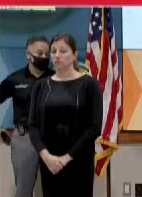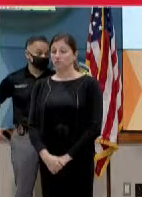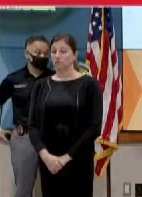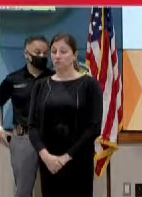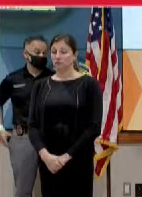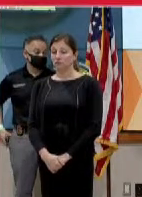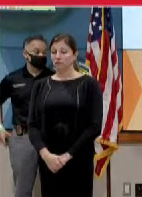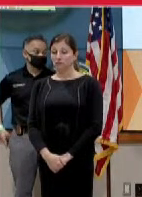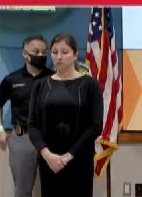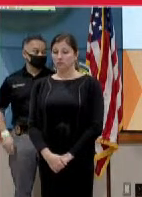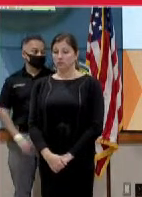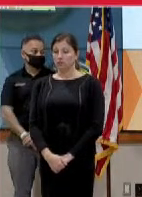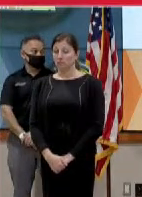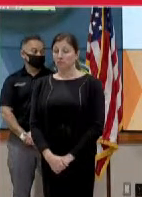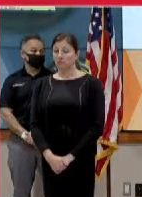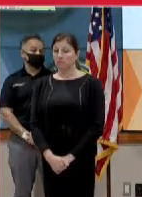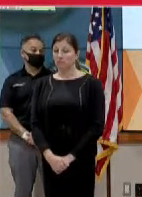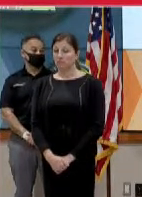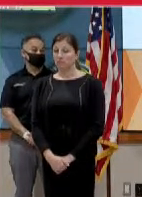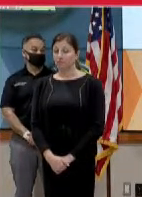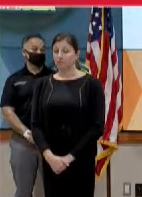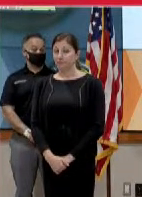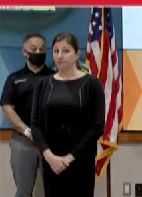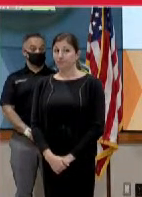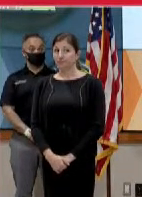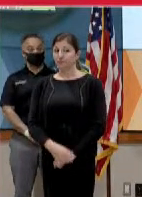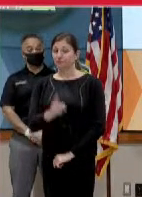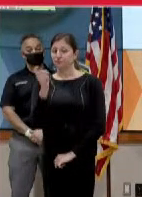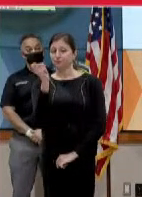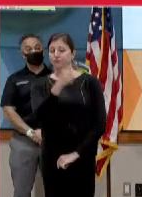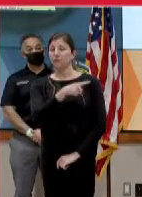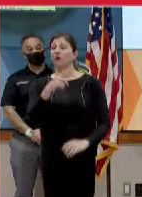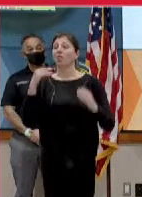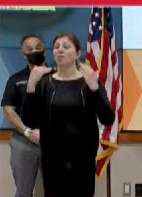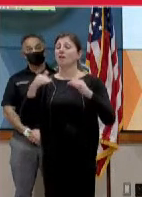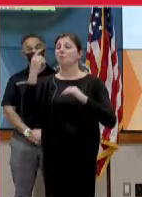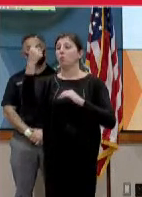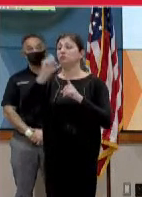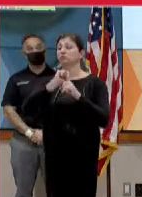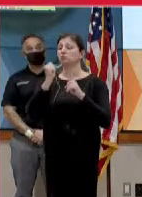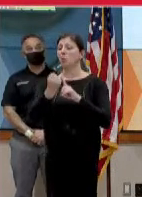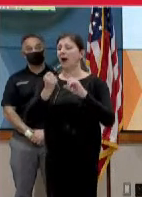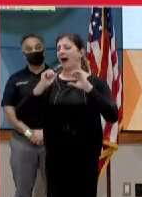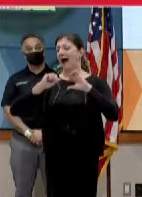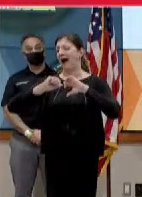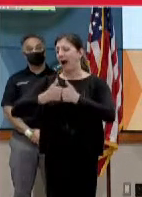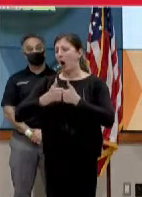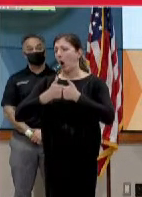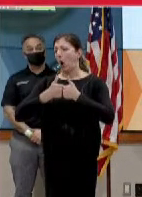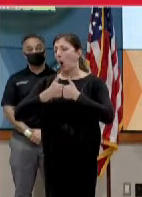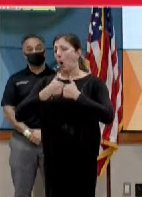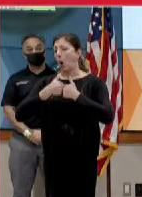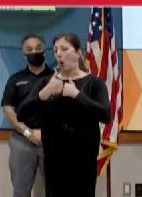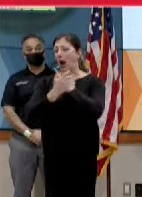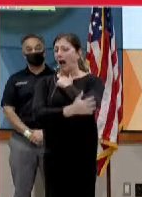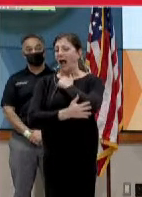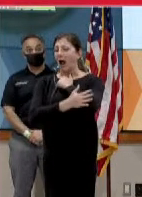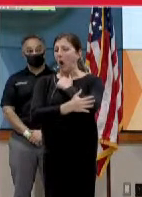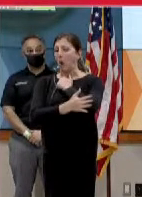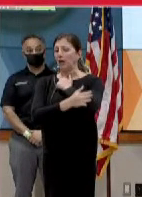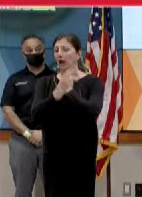vamos a necesitar ese refugio médico. And in a level 1 situation, how can the county enforce